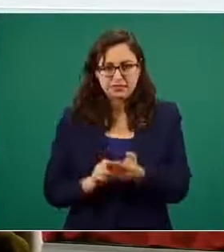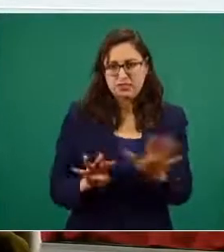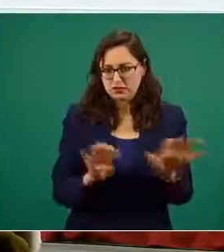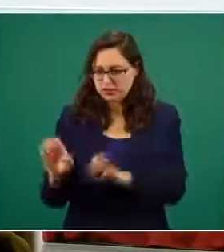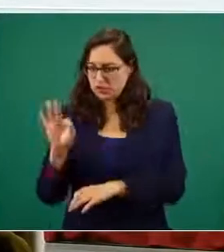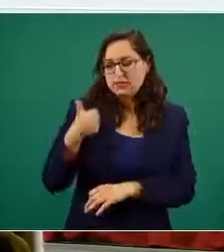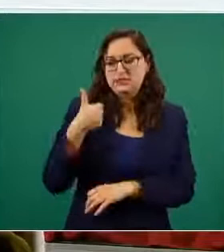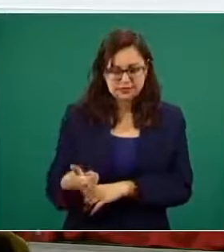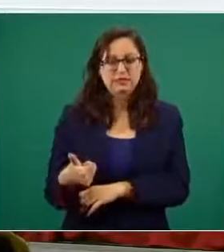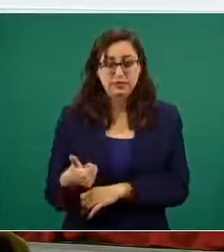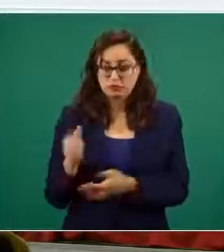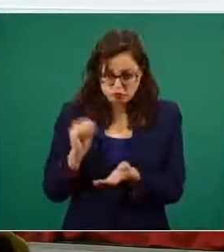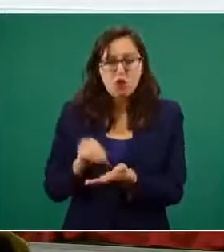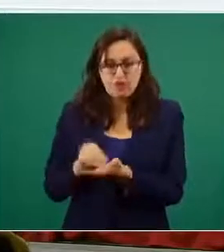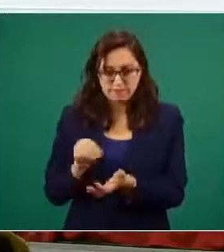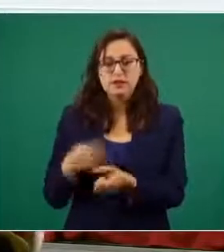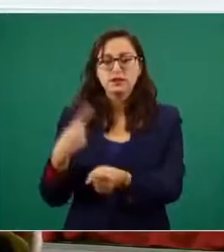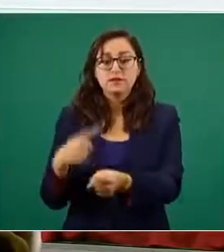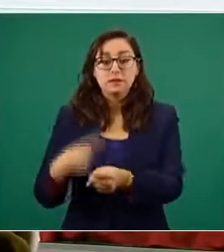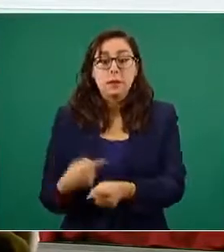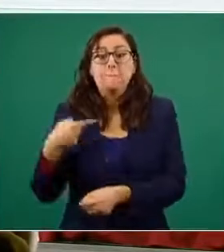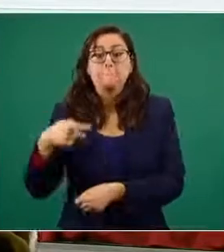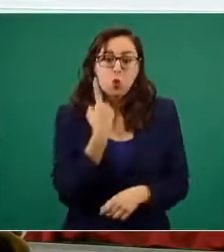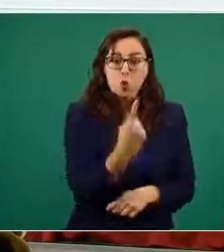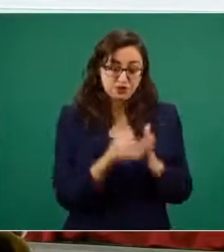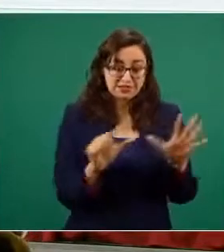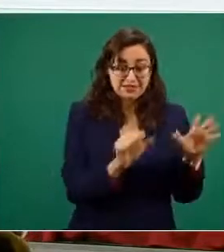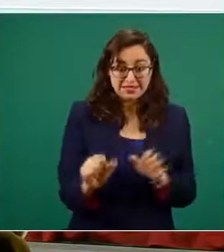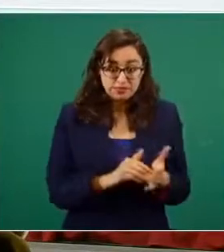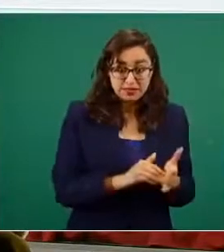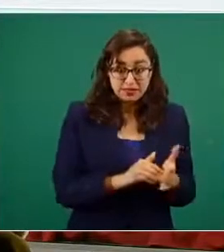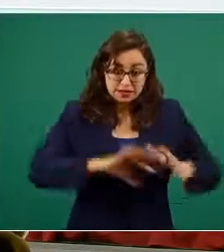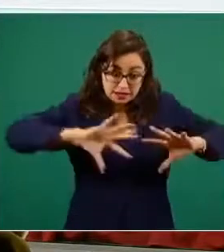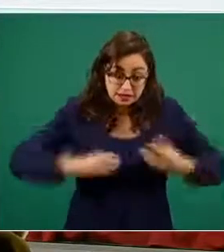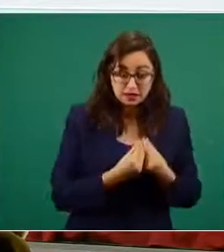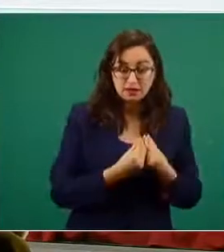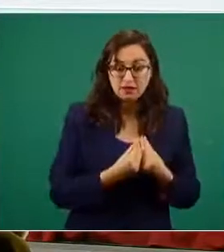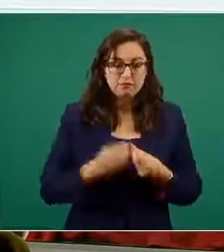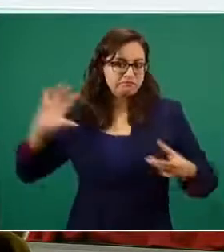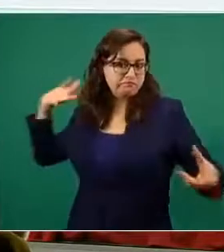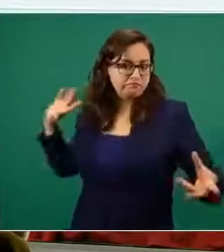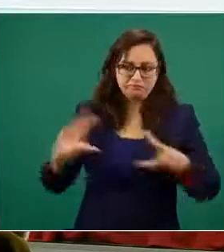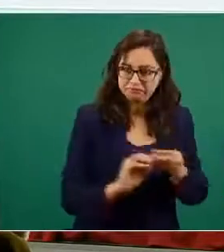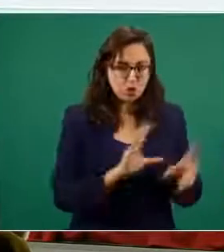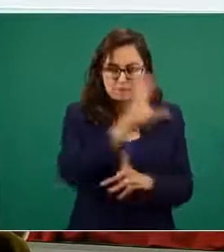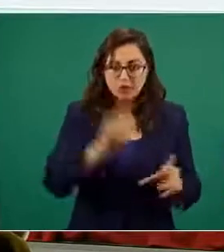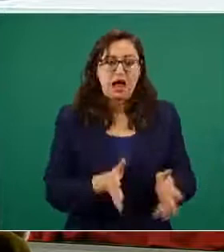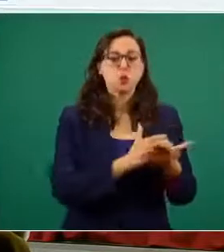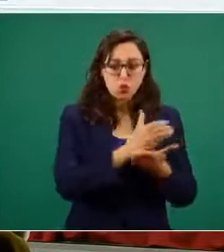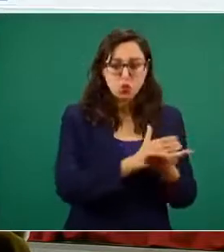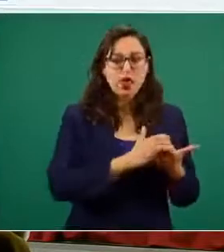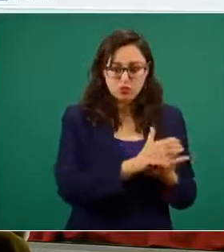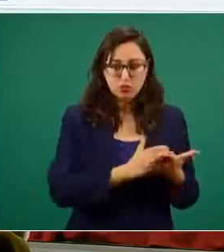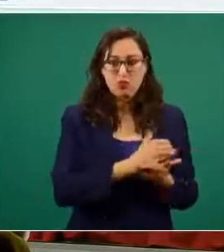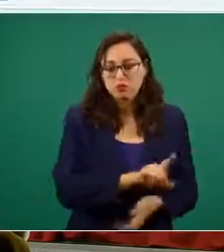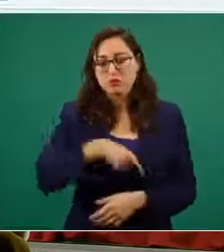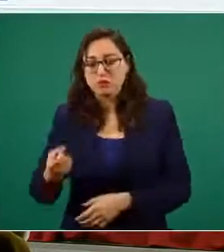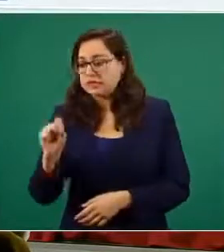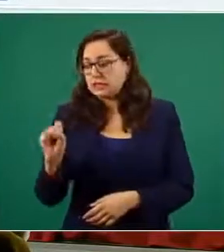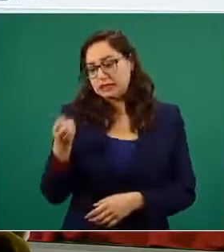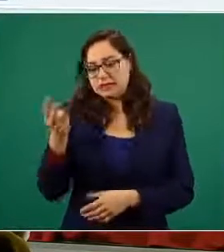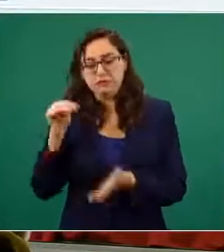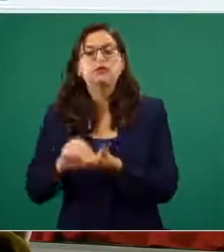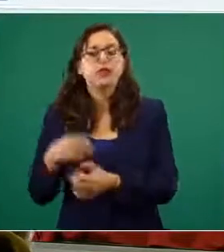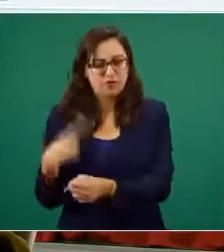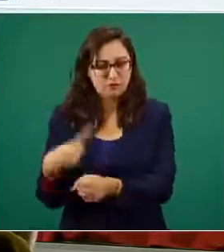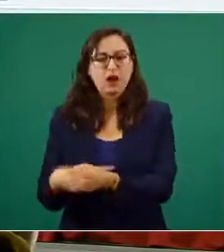modos, por razones estadísticas, 1,600,000 si consideramos los estimados, ya se han recuperado. Solo 4% permanecen activos. La siguiente. Respecto al porcentaje de positividad,